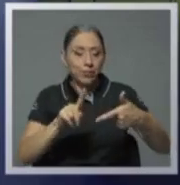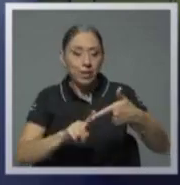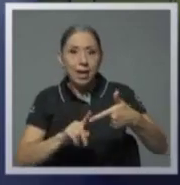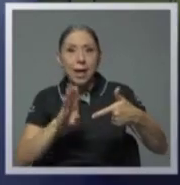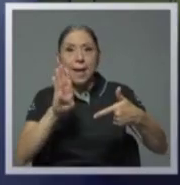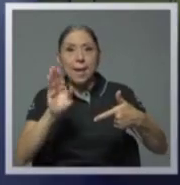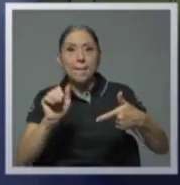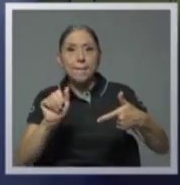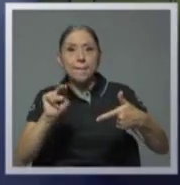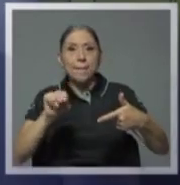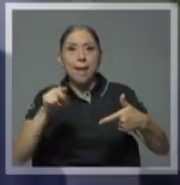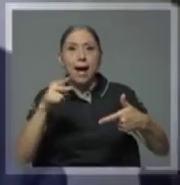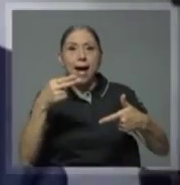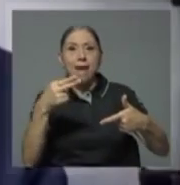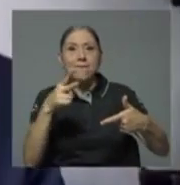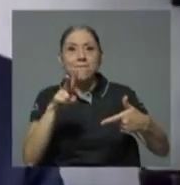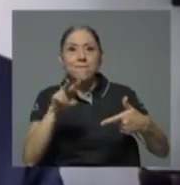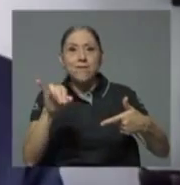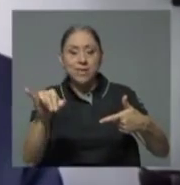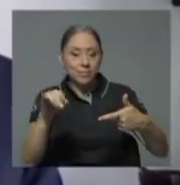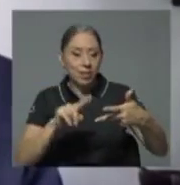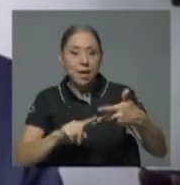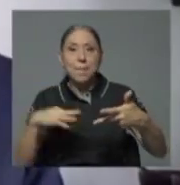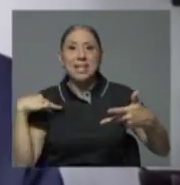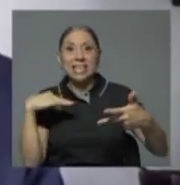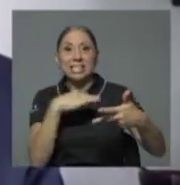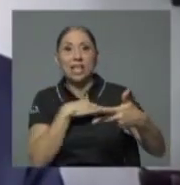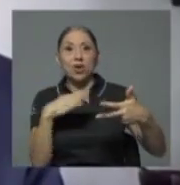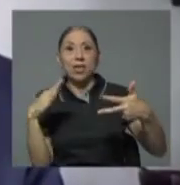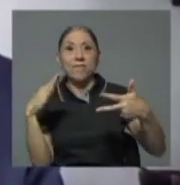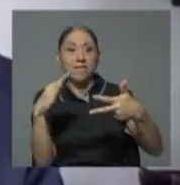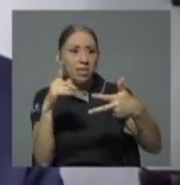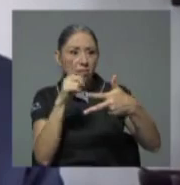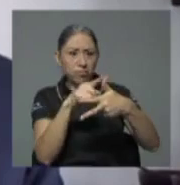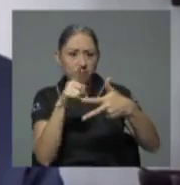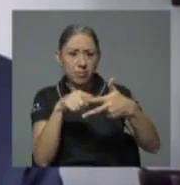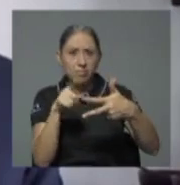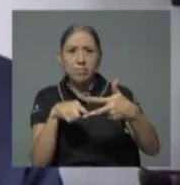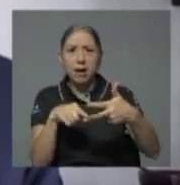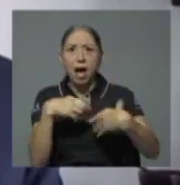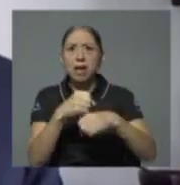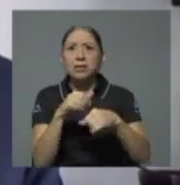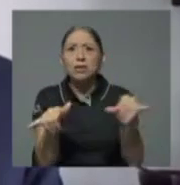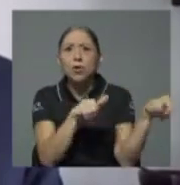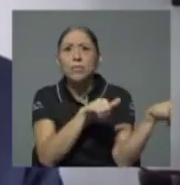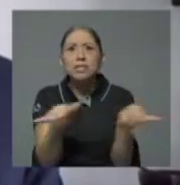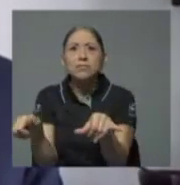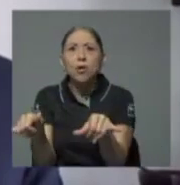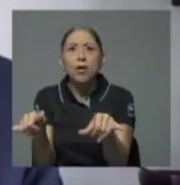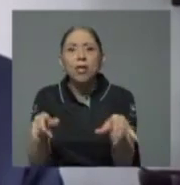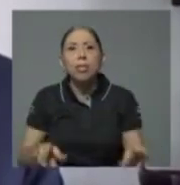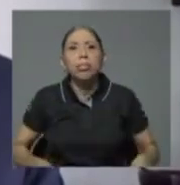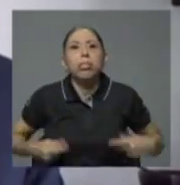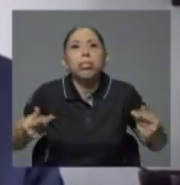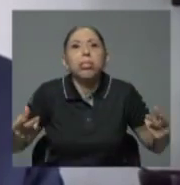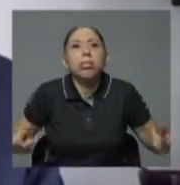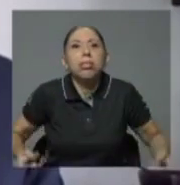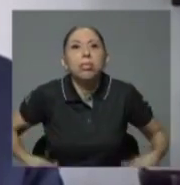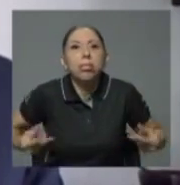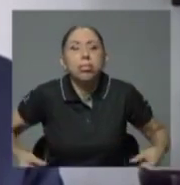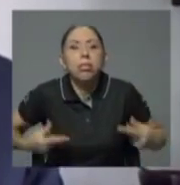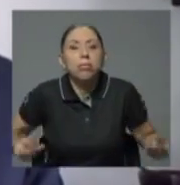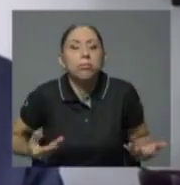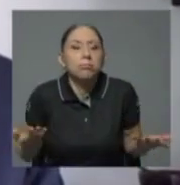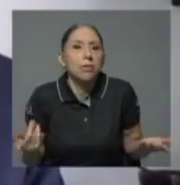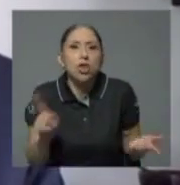haciendo lo mismo, incurriendo en gastos que hacen que se contribuya a la ineficacia y a la